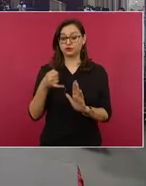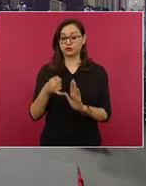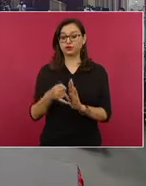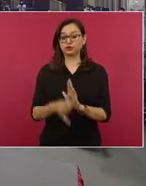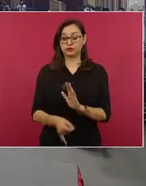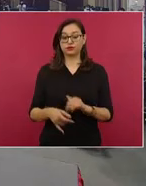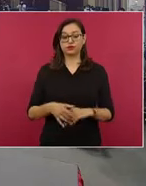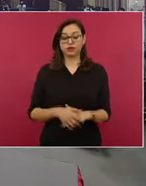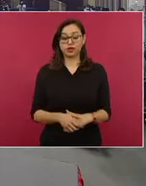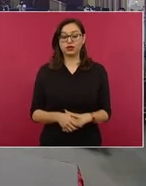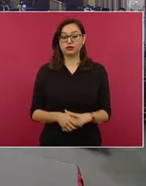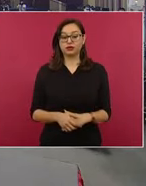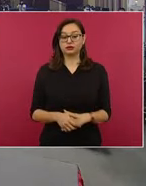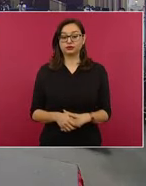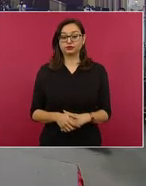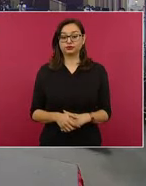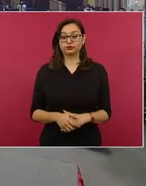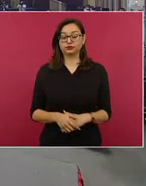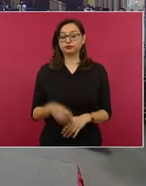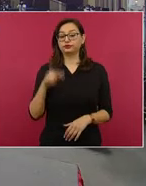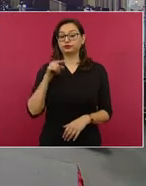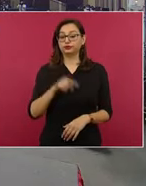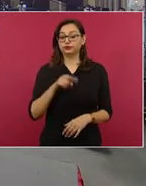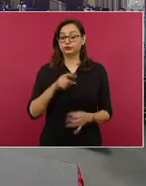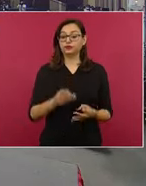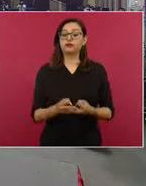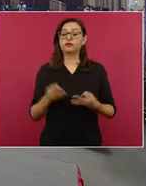Del señor Limón,